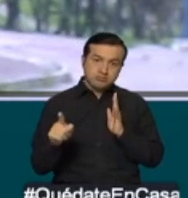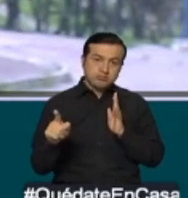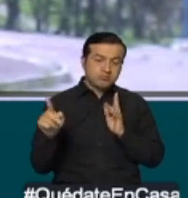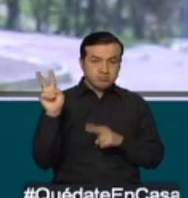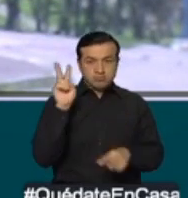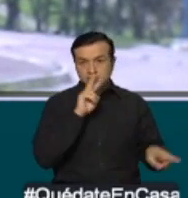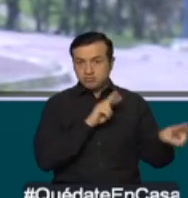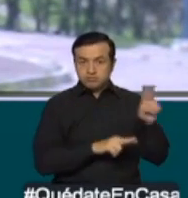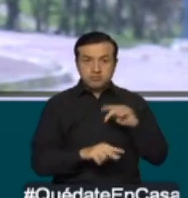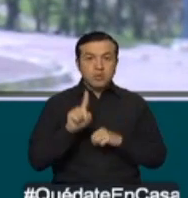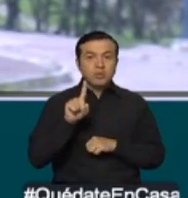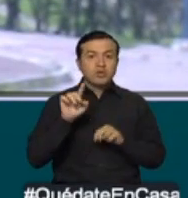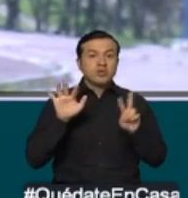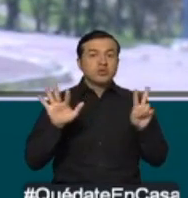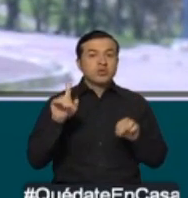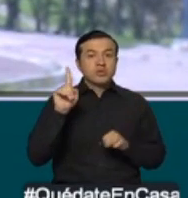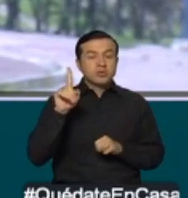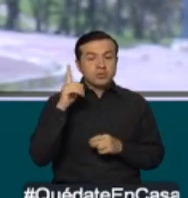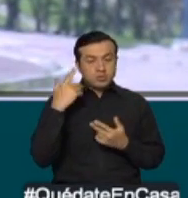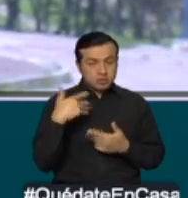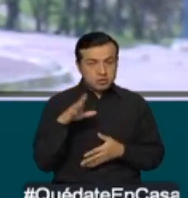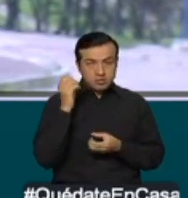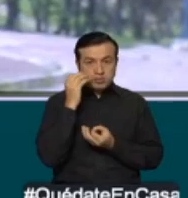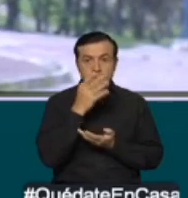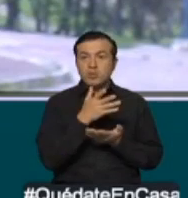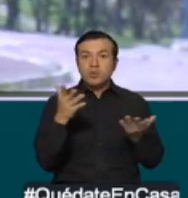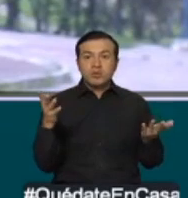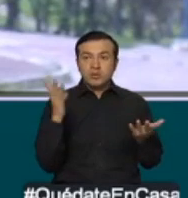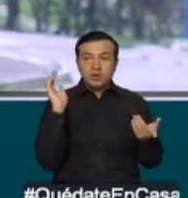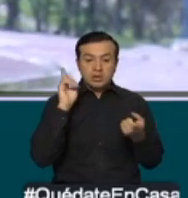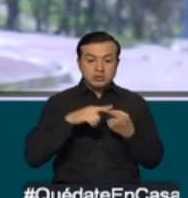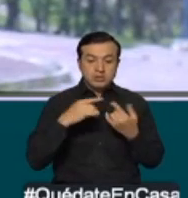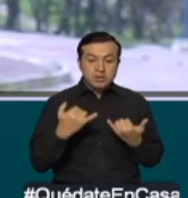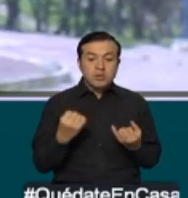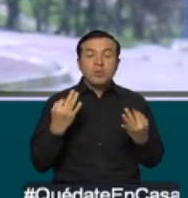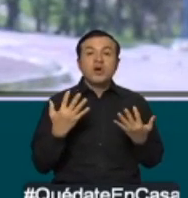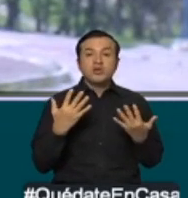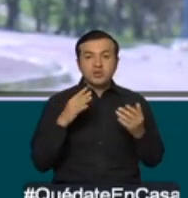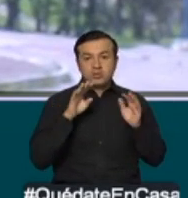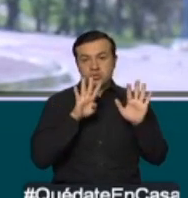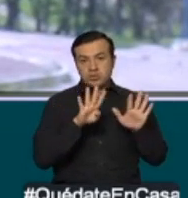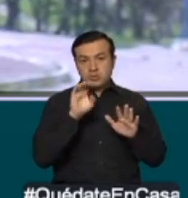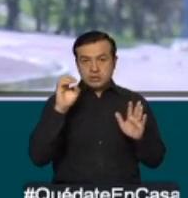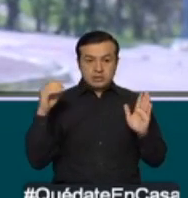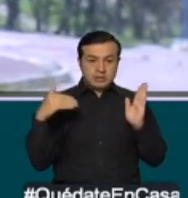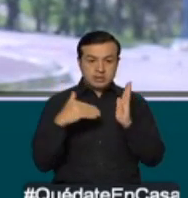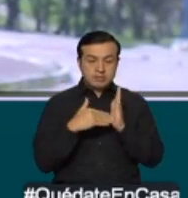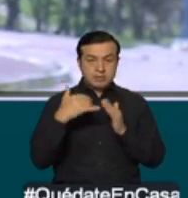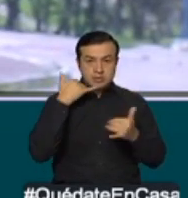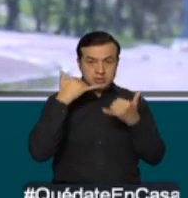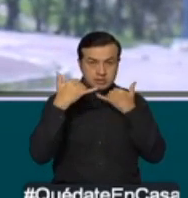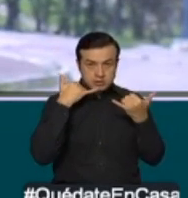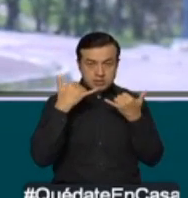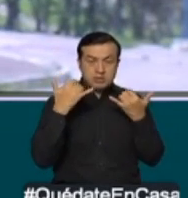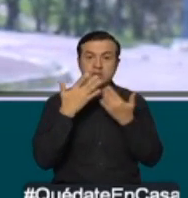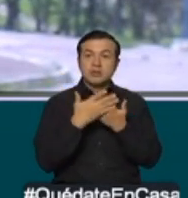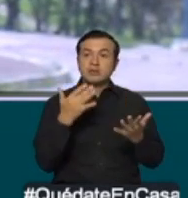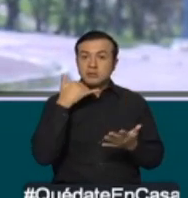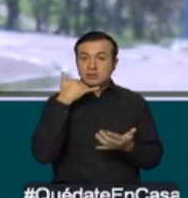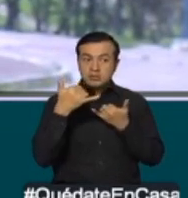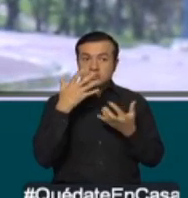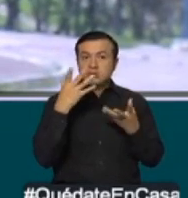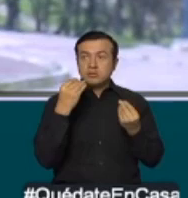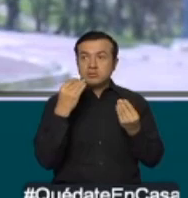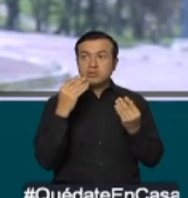plataforma 171 hemos recibido aproximadamente esther monedas al momento cerca de 900 mil llamadas misas llamadas muchas